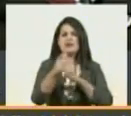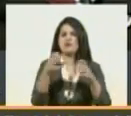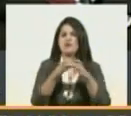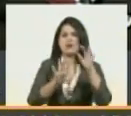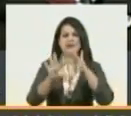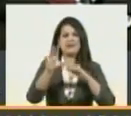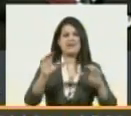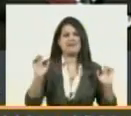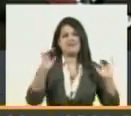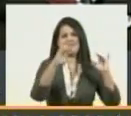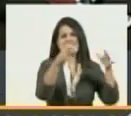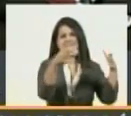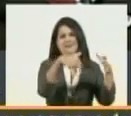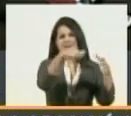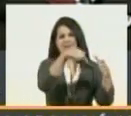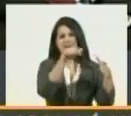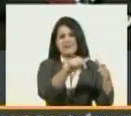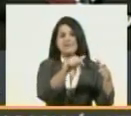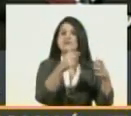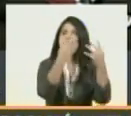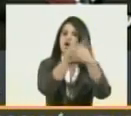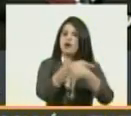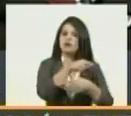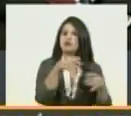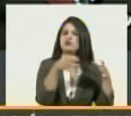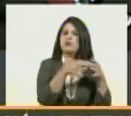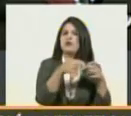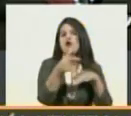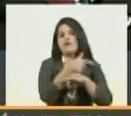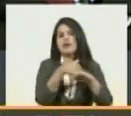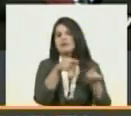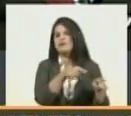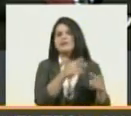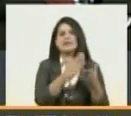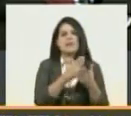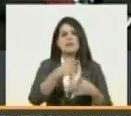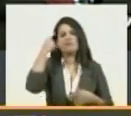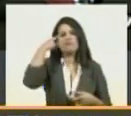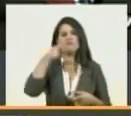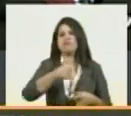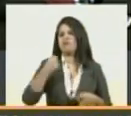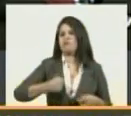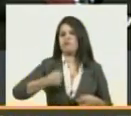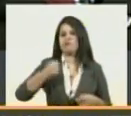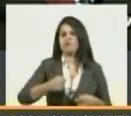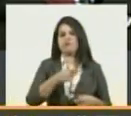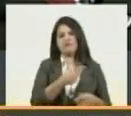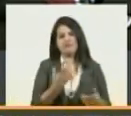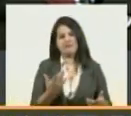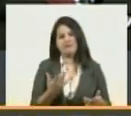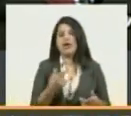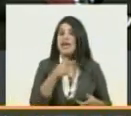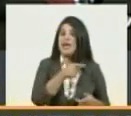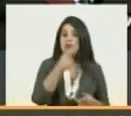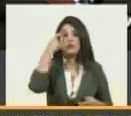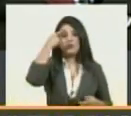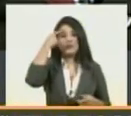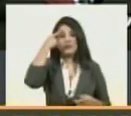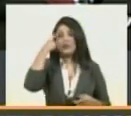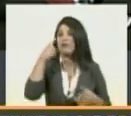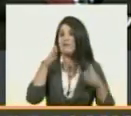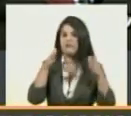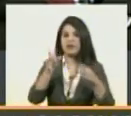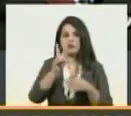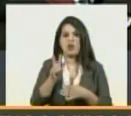grupo en el marco de la OEA de gobiernos marcados por la misma intolerancia, obcecados sobre